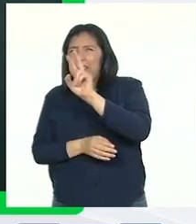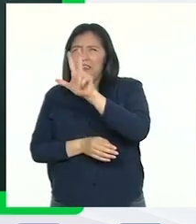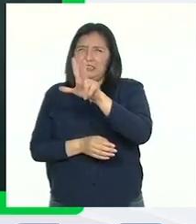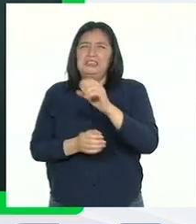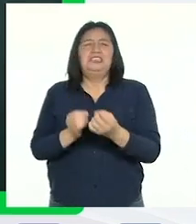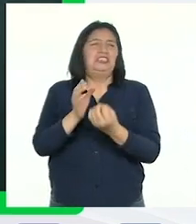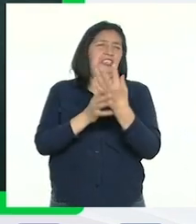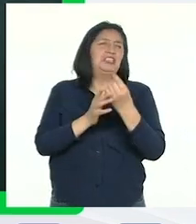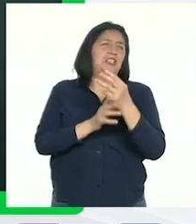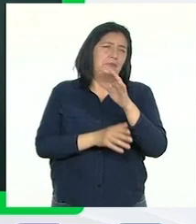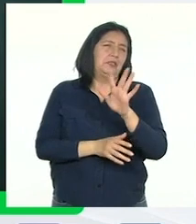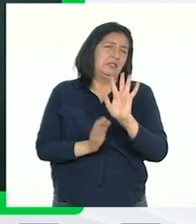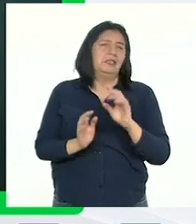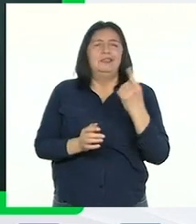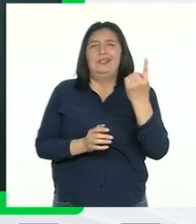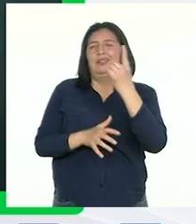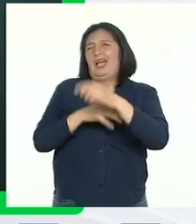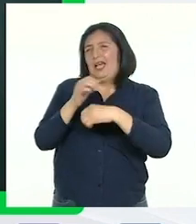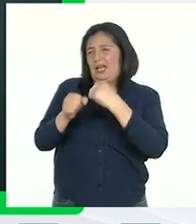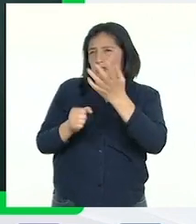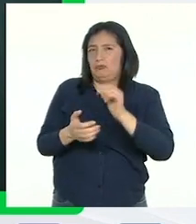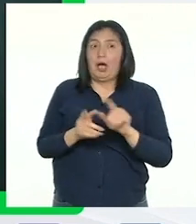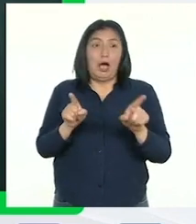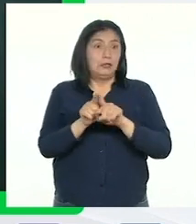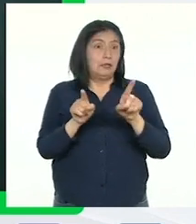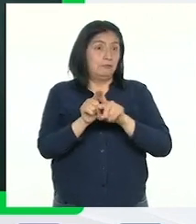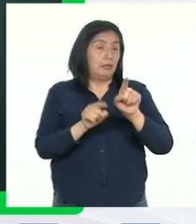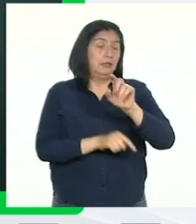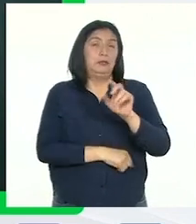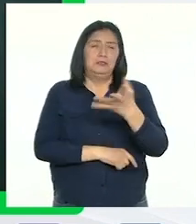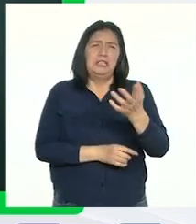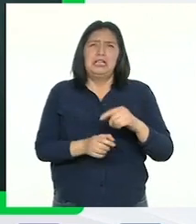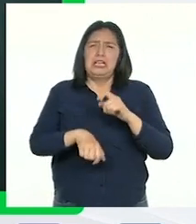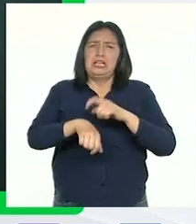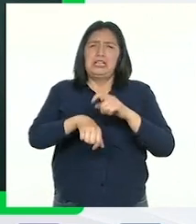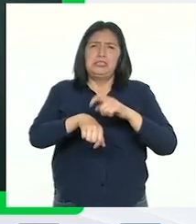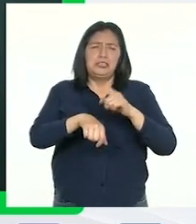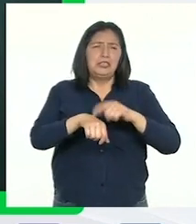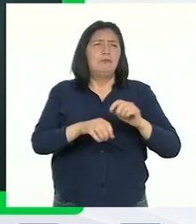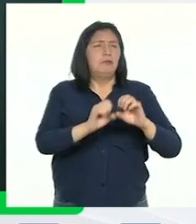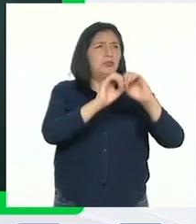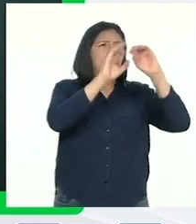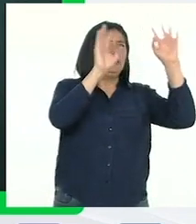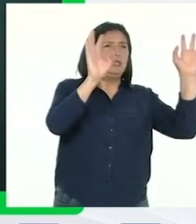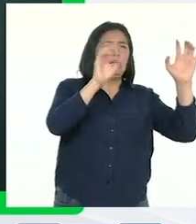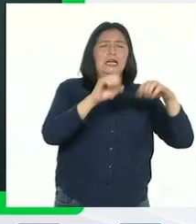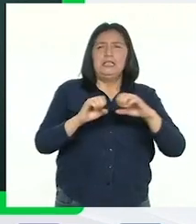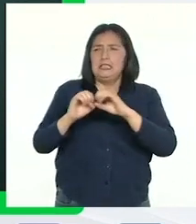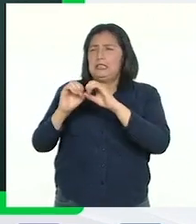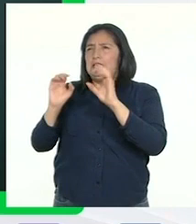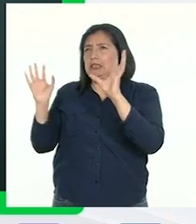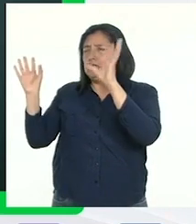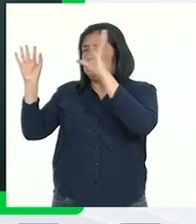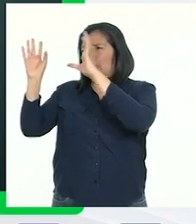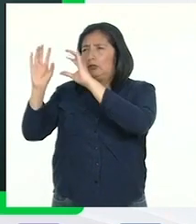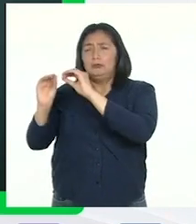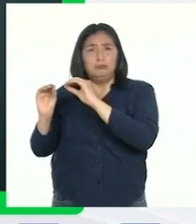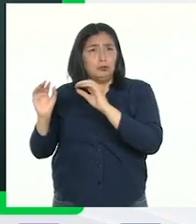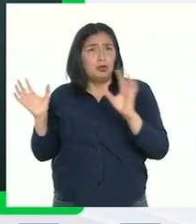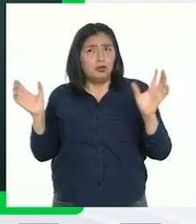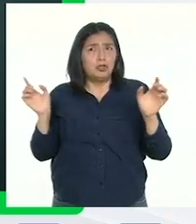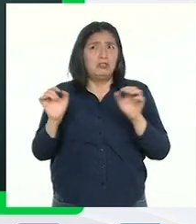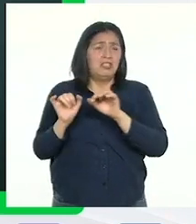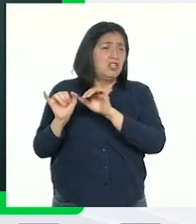23 de septiembre, ¿no? De cada año. Además, en esa fecha la duración de la noche y la duración de la luz del